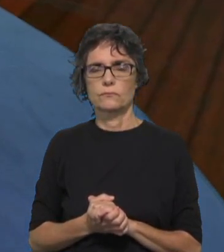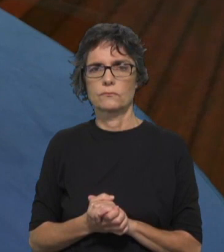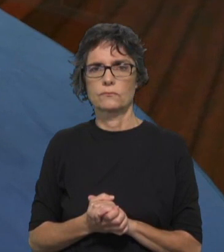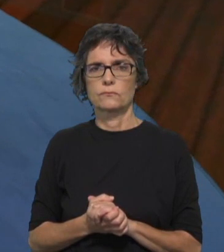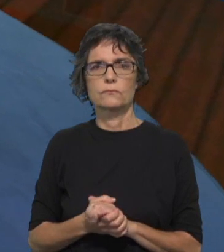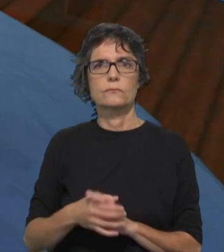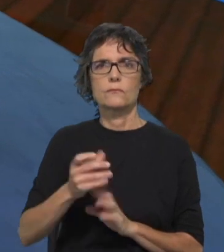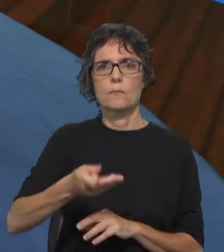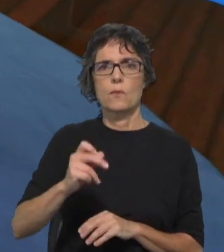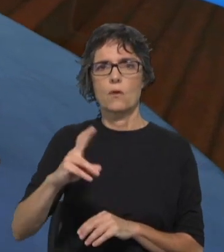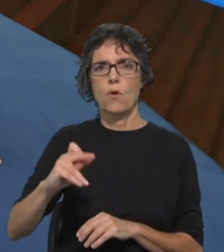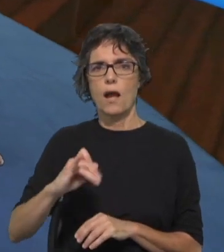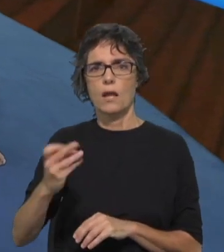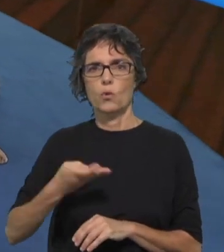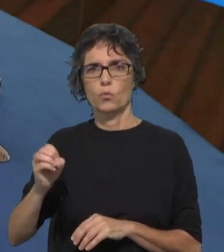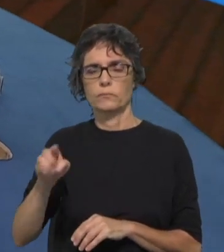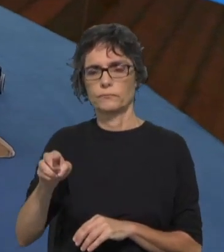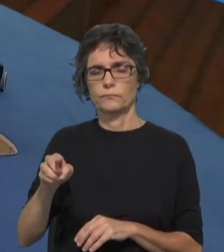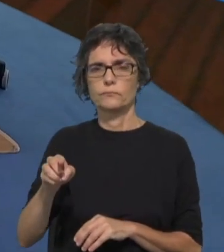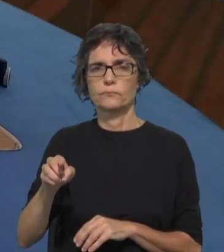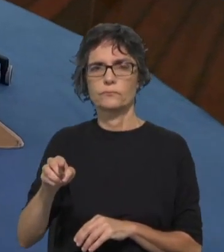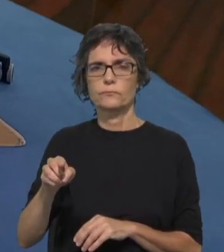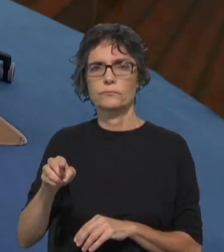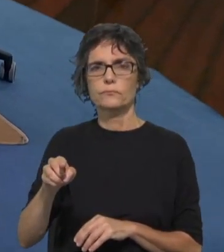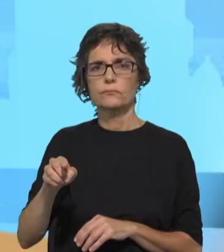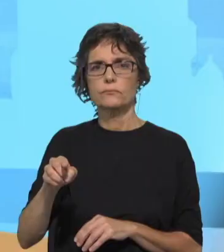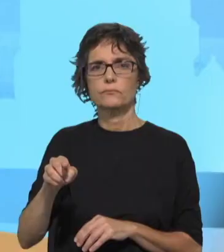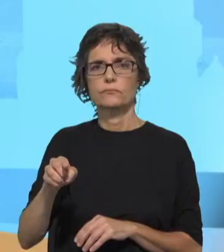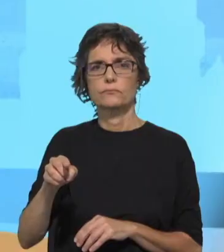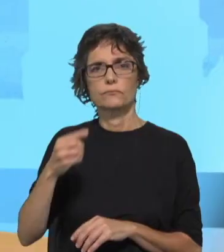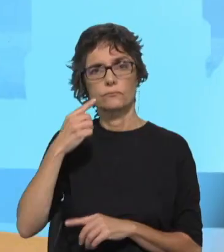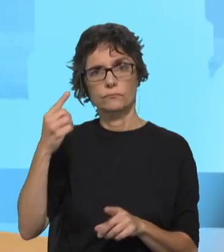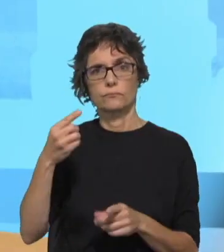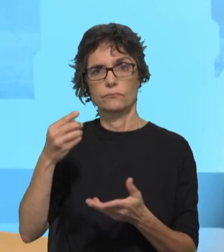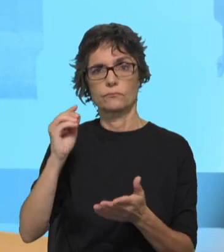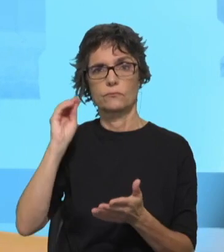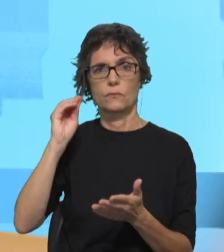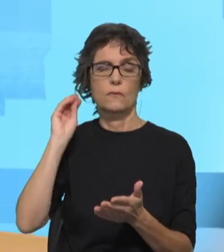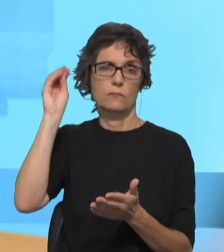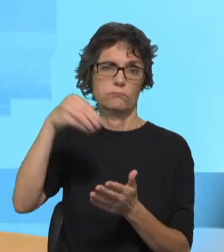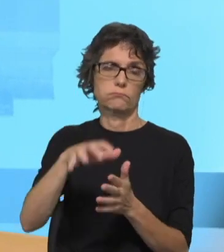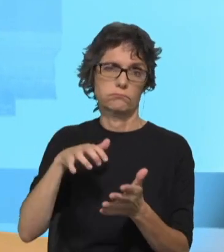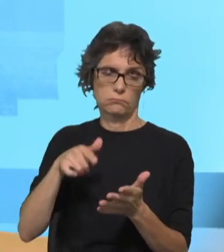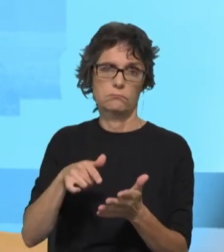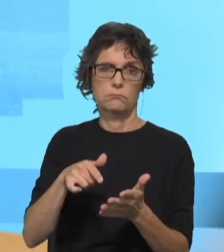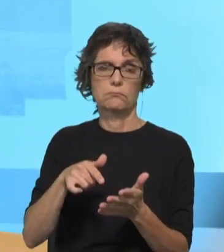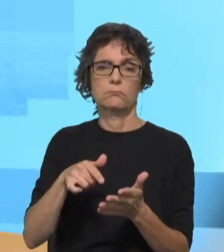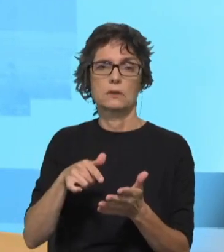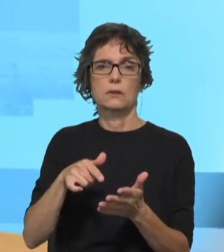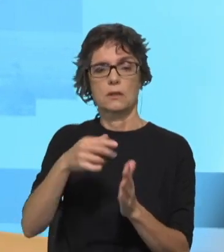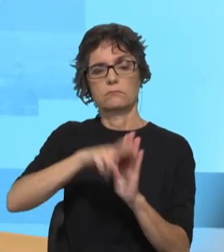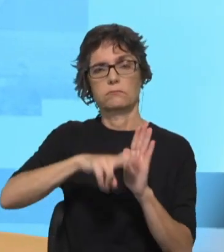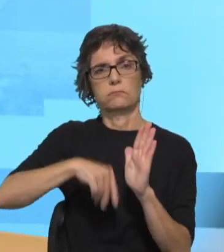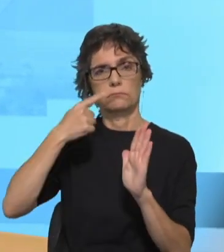Paulo Aedo, esta é a sessão que vai acontecer na Assembleia da República, a apresentação deste relatório,